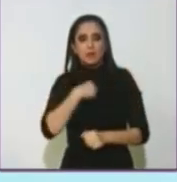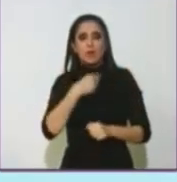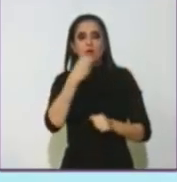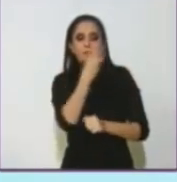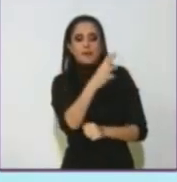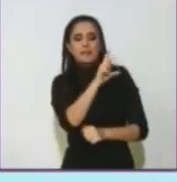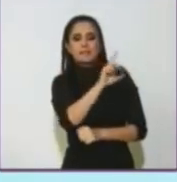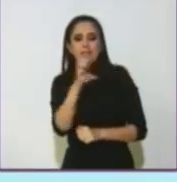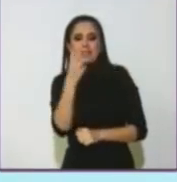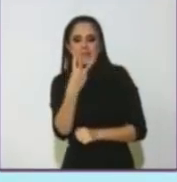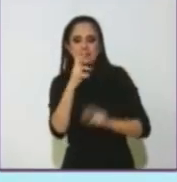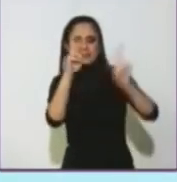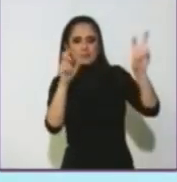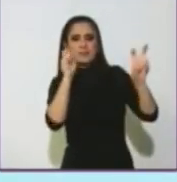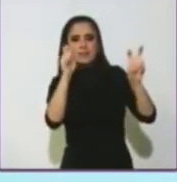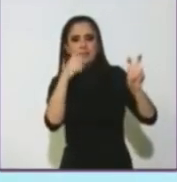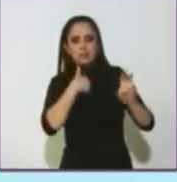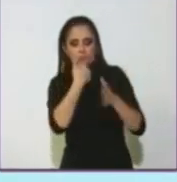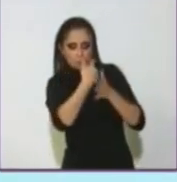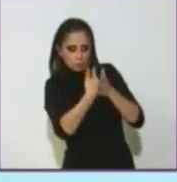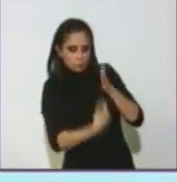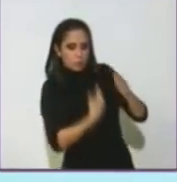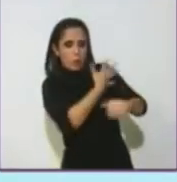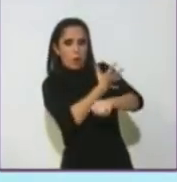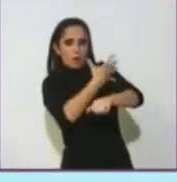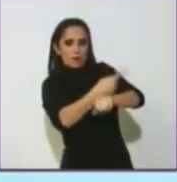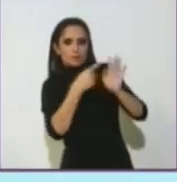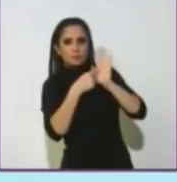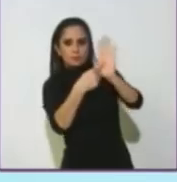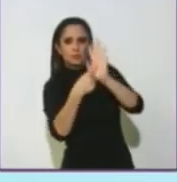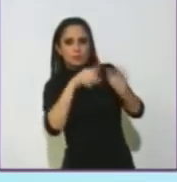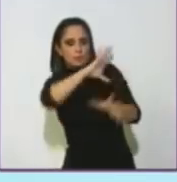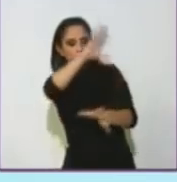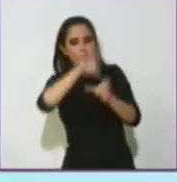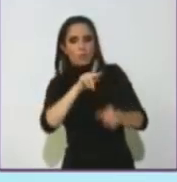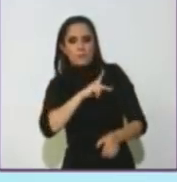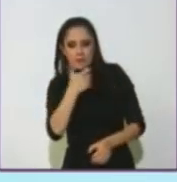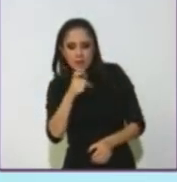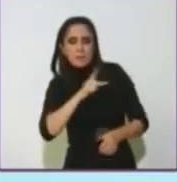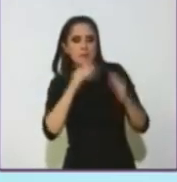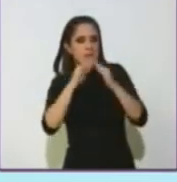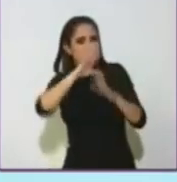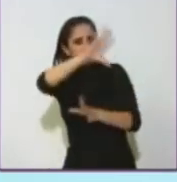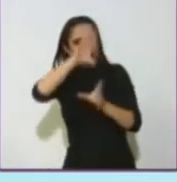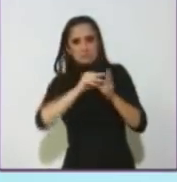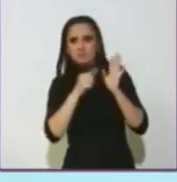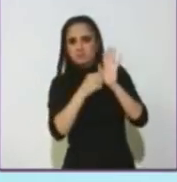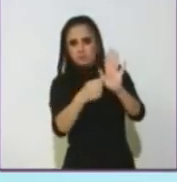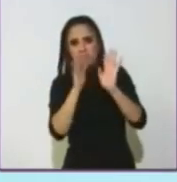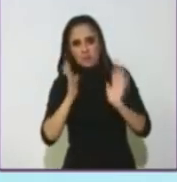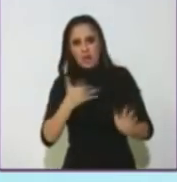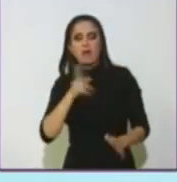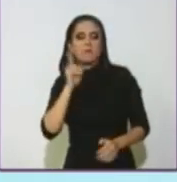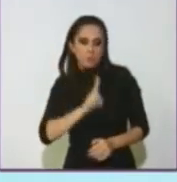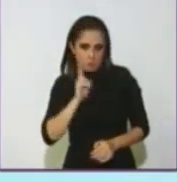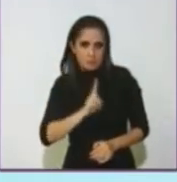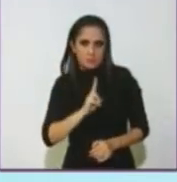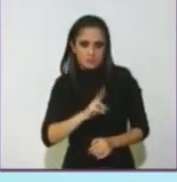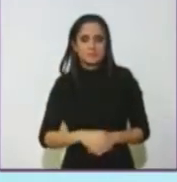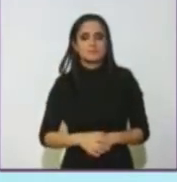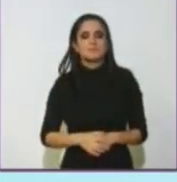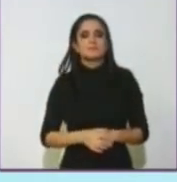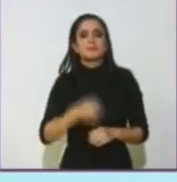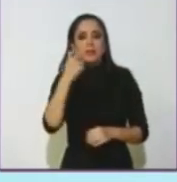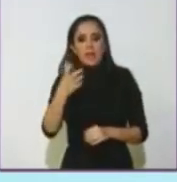tres de tres un segundo documento una opinión favorable es un documento oficial la opinión favorable de la situación